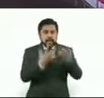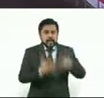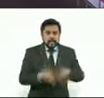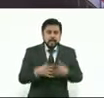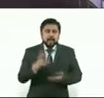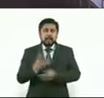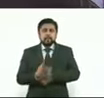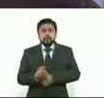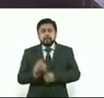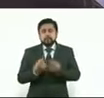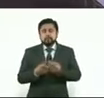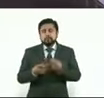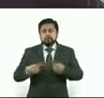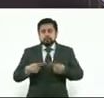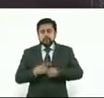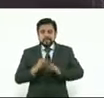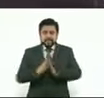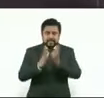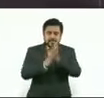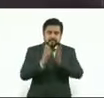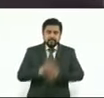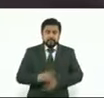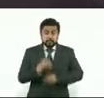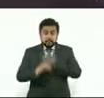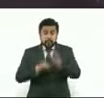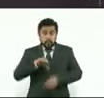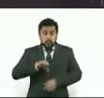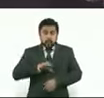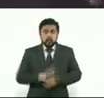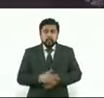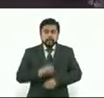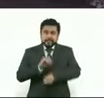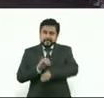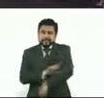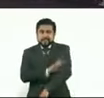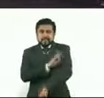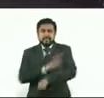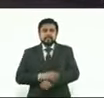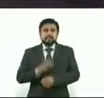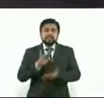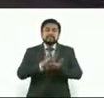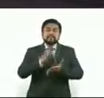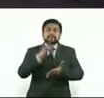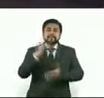en esta mañana deportiva y emotiva. Muchísimas gracias.